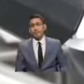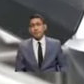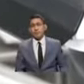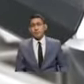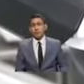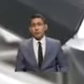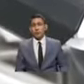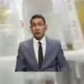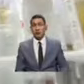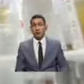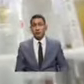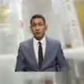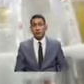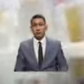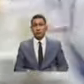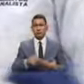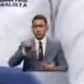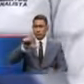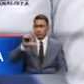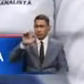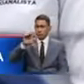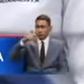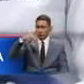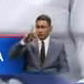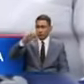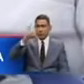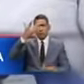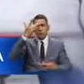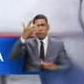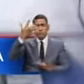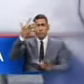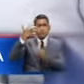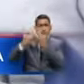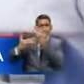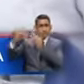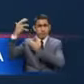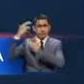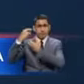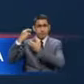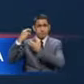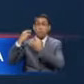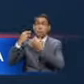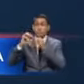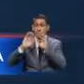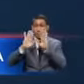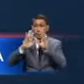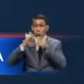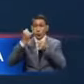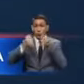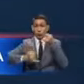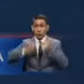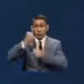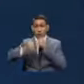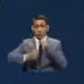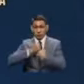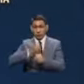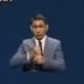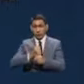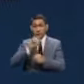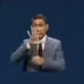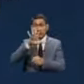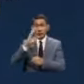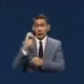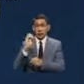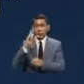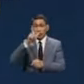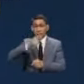Erradicar una enfermedad que data de años bíblicos sigue siendo un desafío para la salud pública. Durante el último año, suman 50